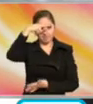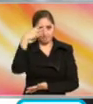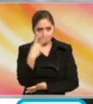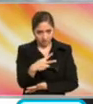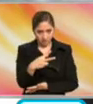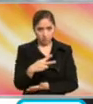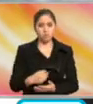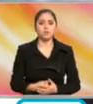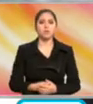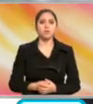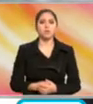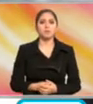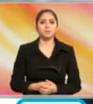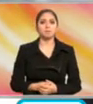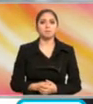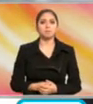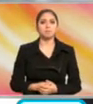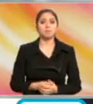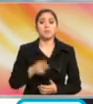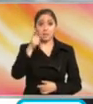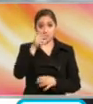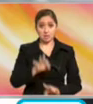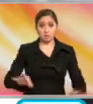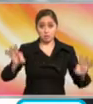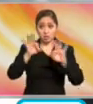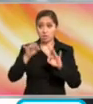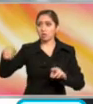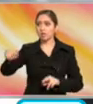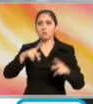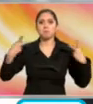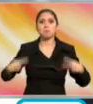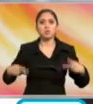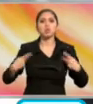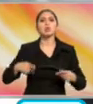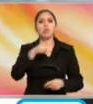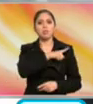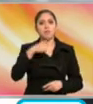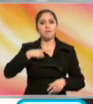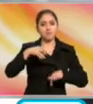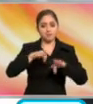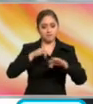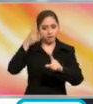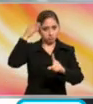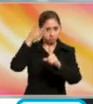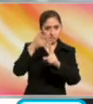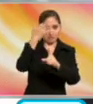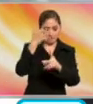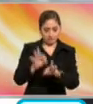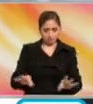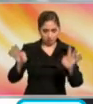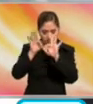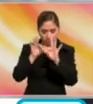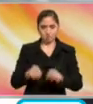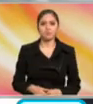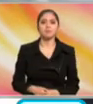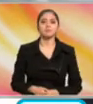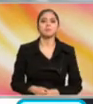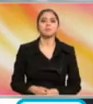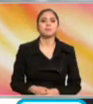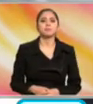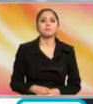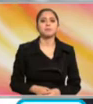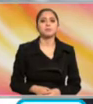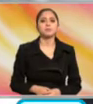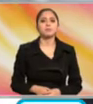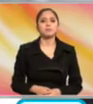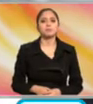cerrar las puertas y que todo el mundo se rija conforme debe ser. Entonces, ¿yo qué te podría